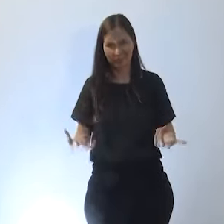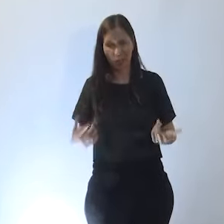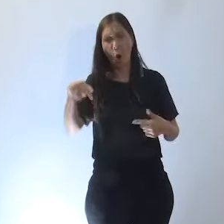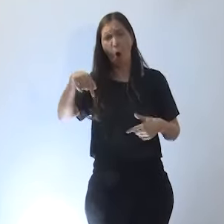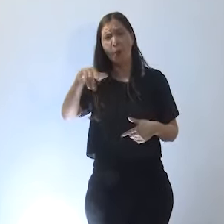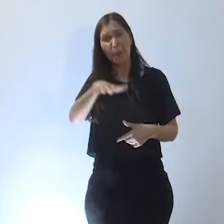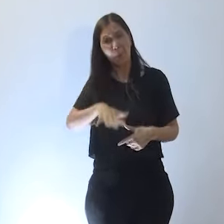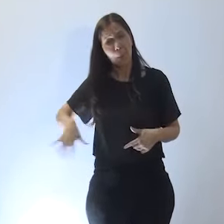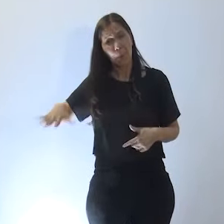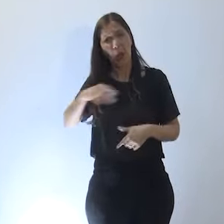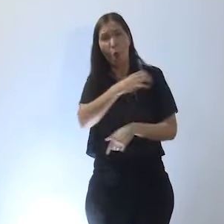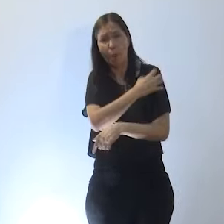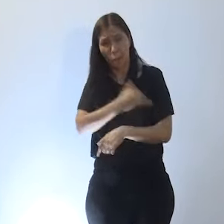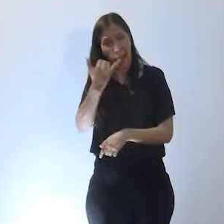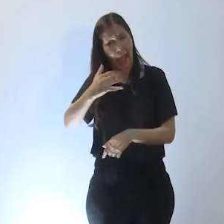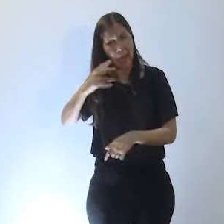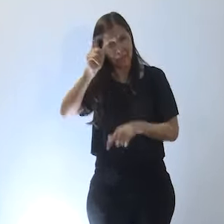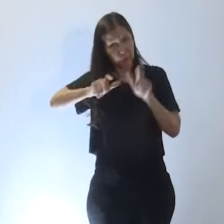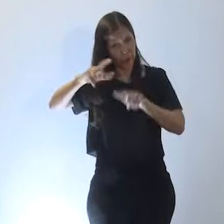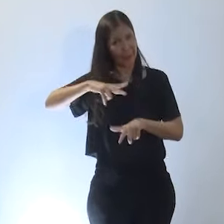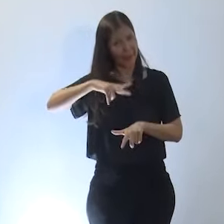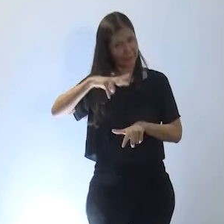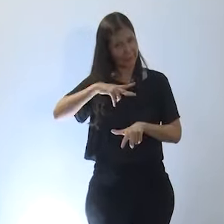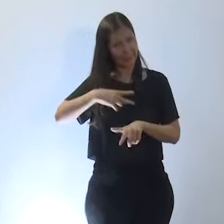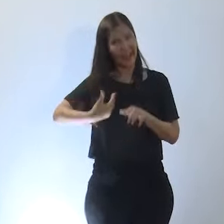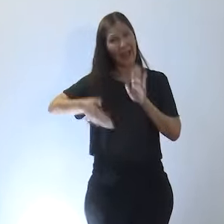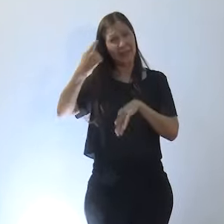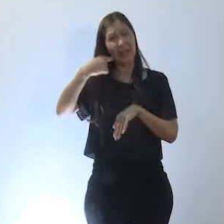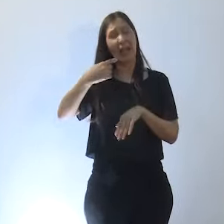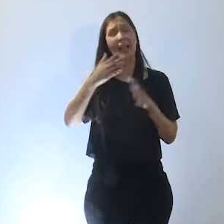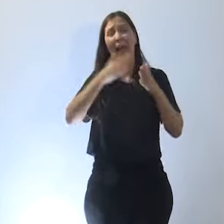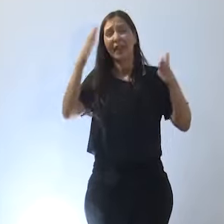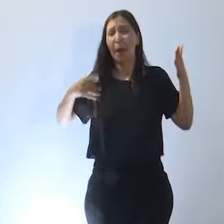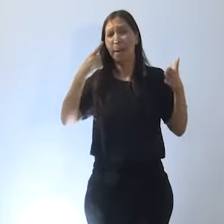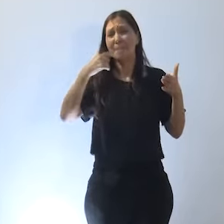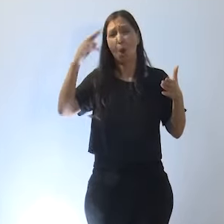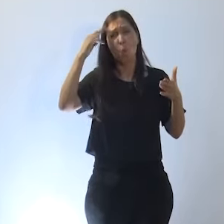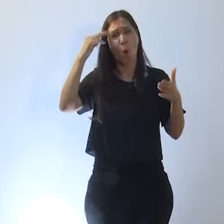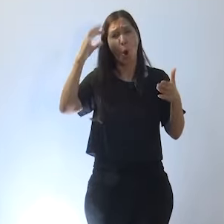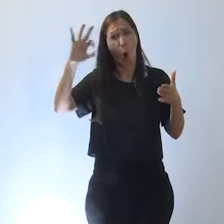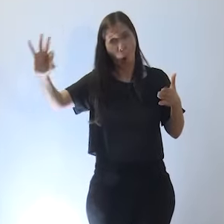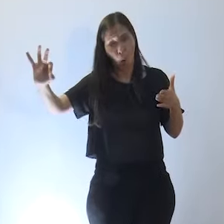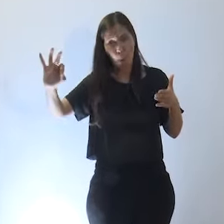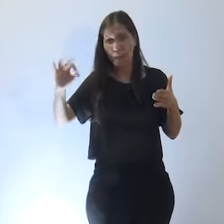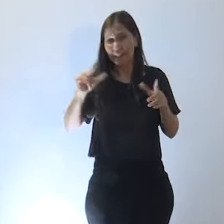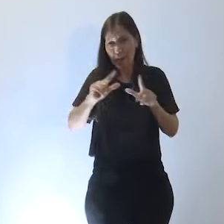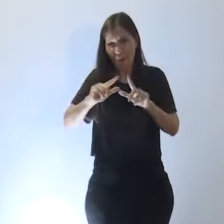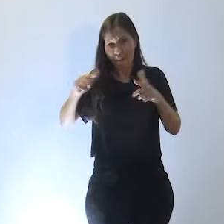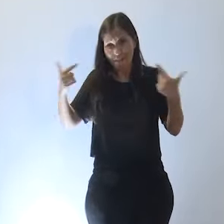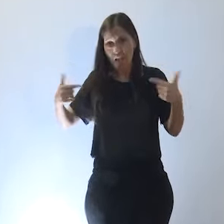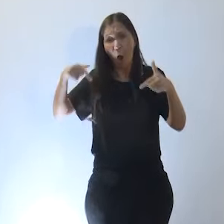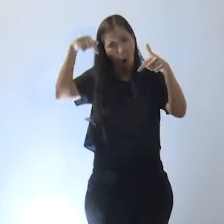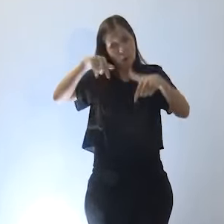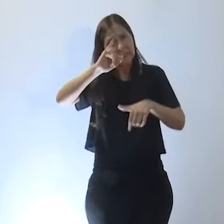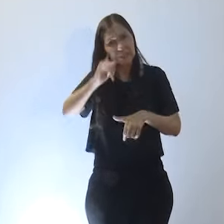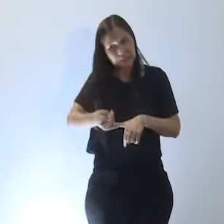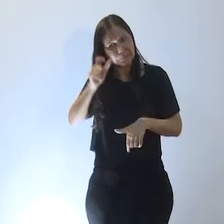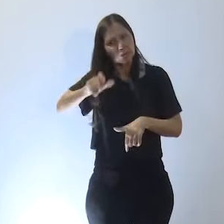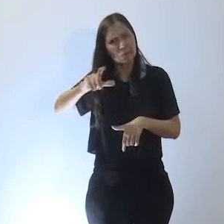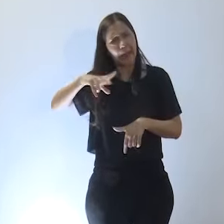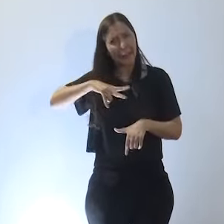no vi los 90 eso hoy en un Barrio pobre hay gente rica y hay gente que gana bien entonces es la pregunta que se